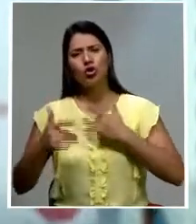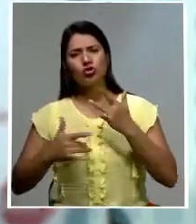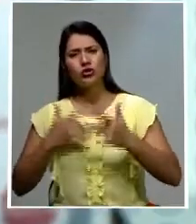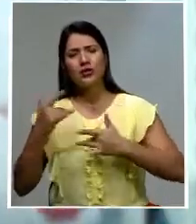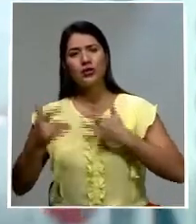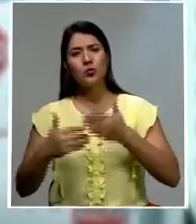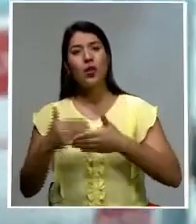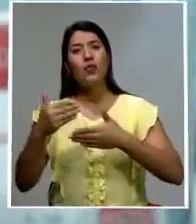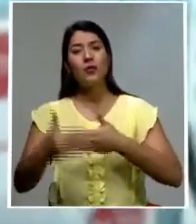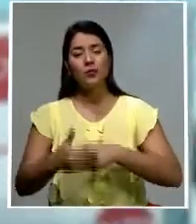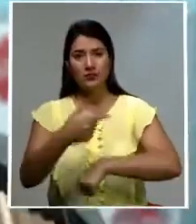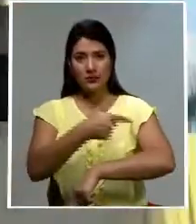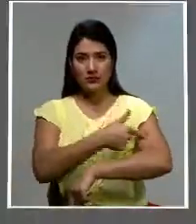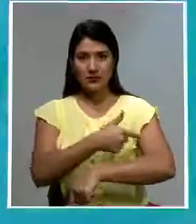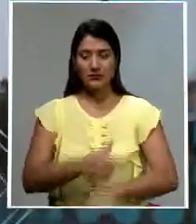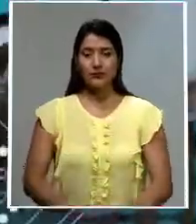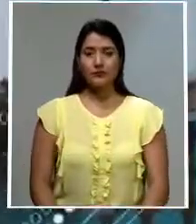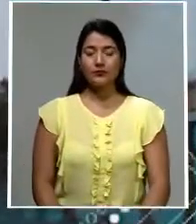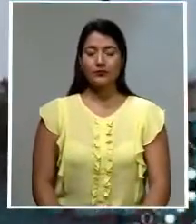la inmunización.